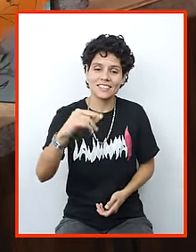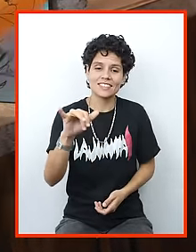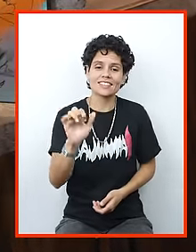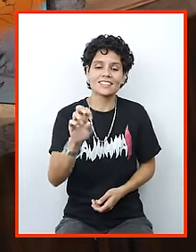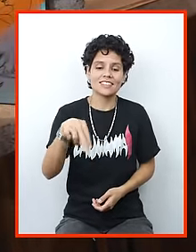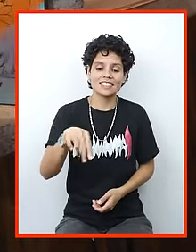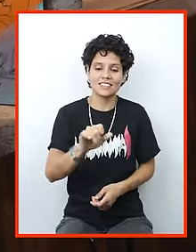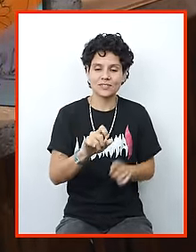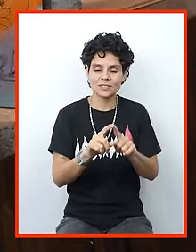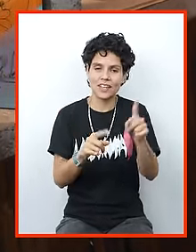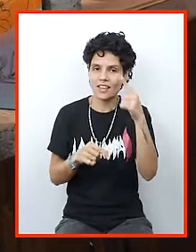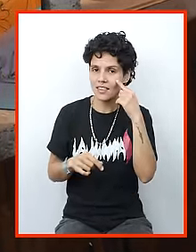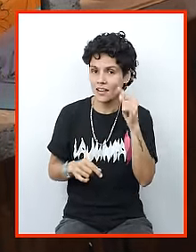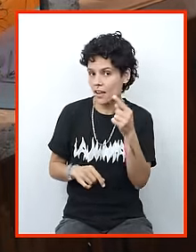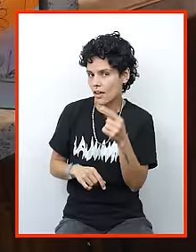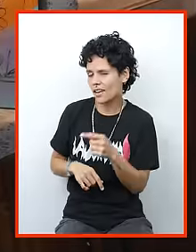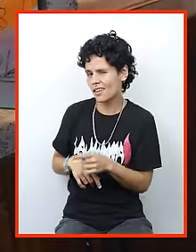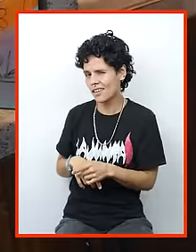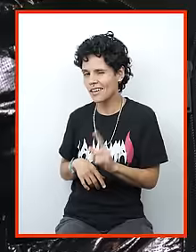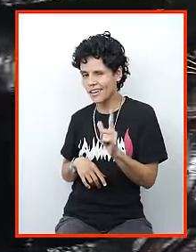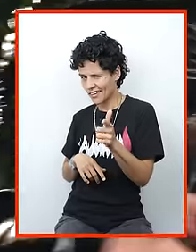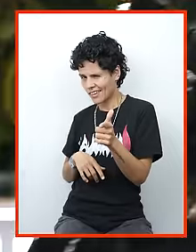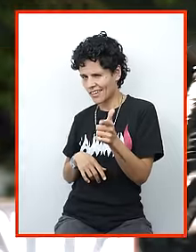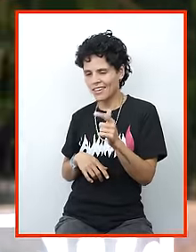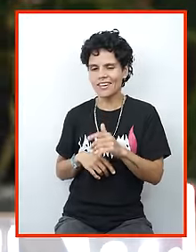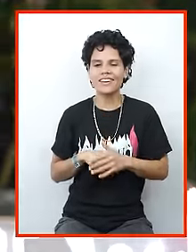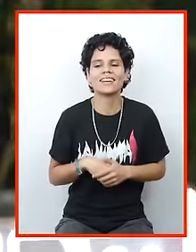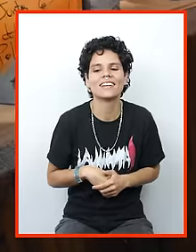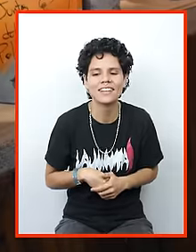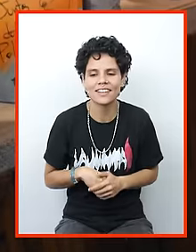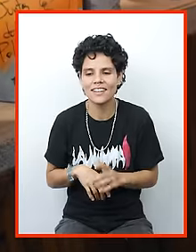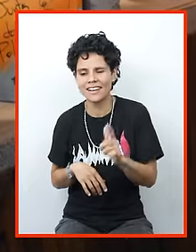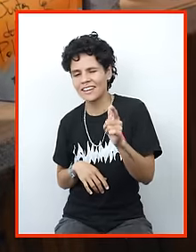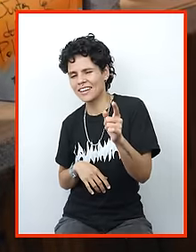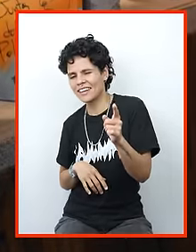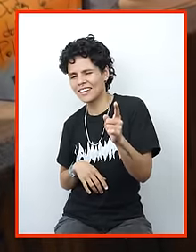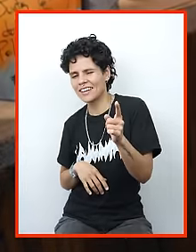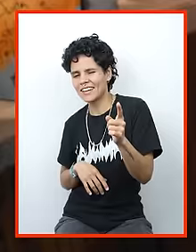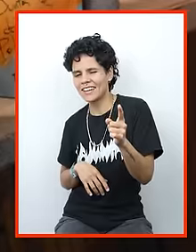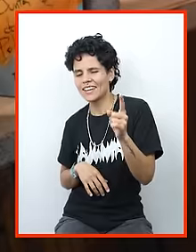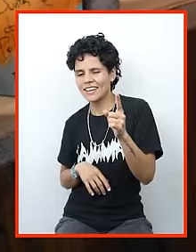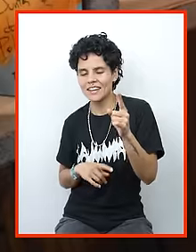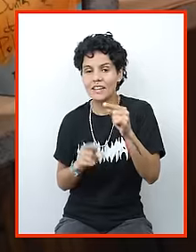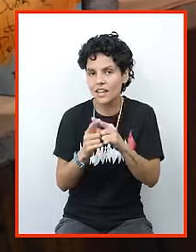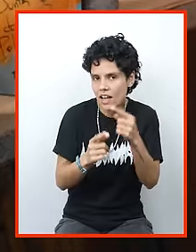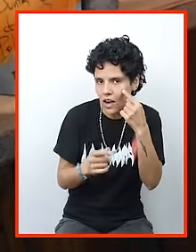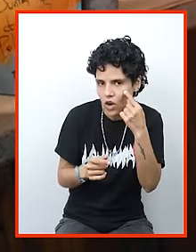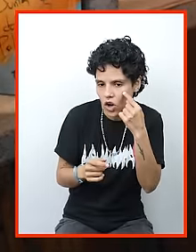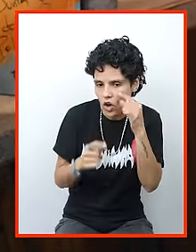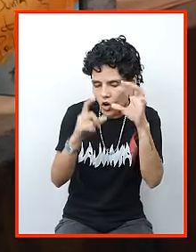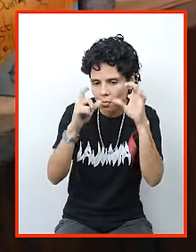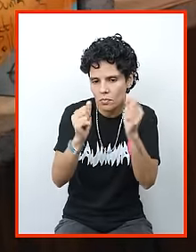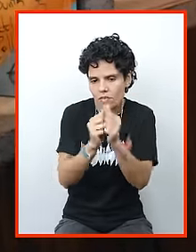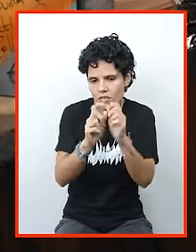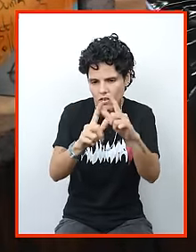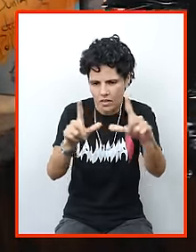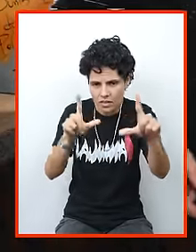Ah, el verdadero Lil Chayanne. Gracias. Aquí está cerrándote el ojo, ¿eh? Oye, no es un... Perdón, muéstralo. No es cualquiera... loco, primer plano del